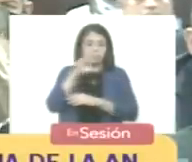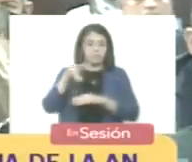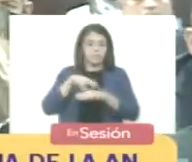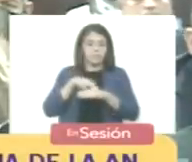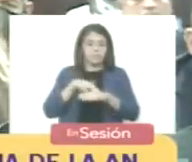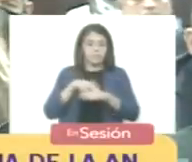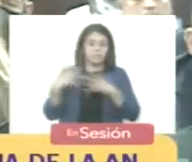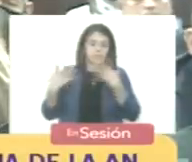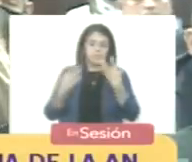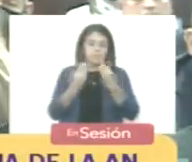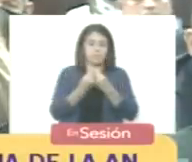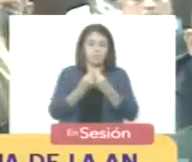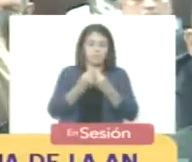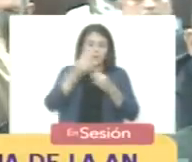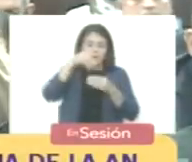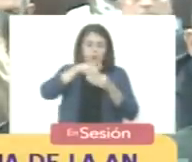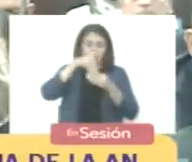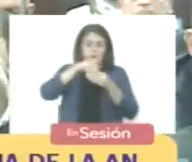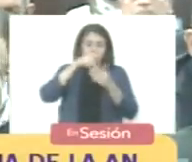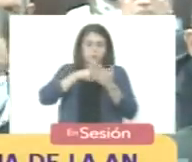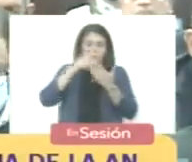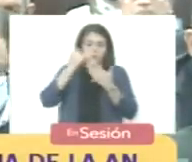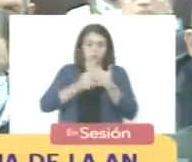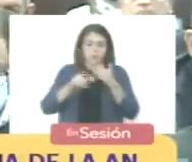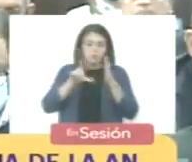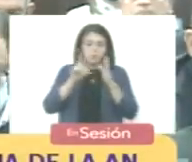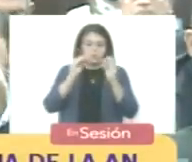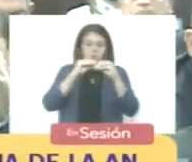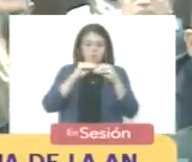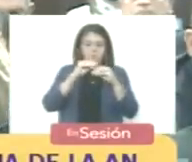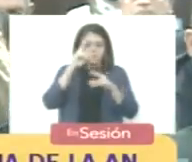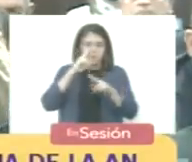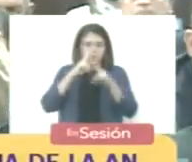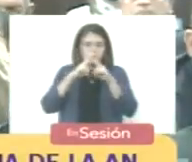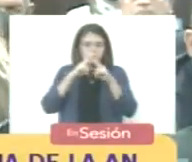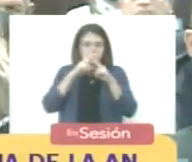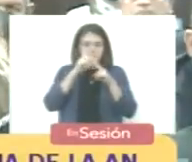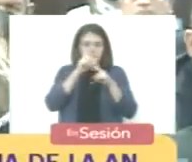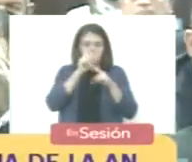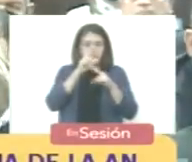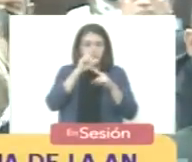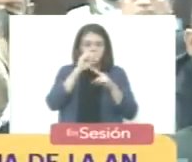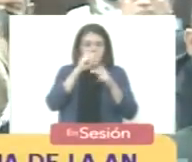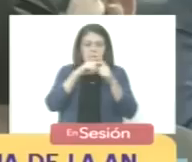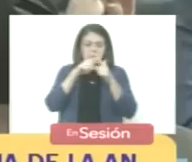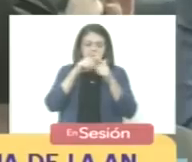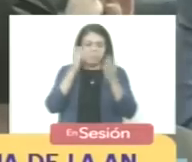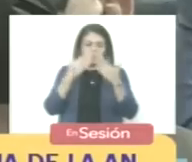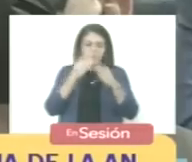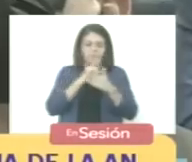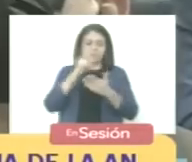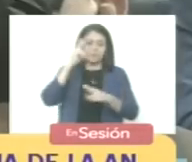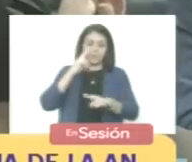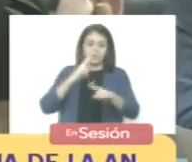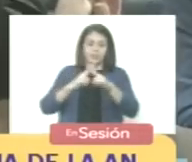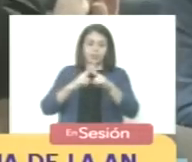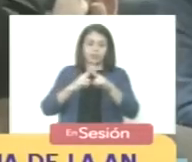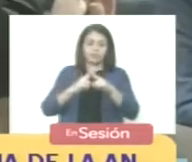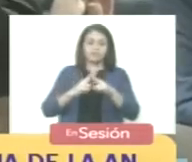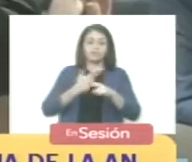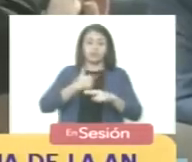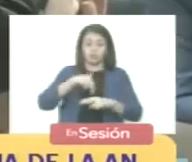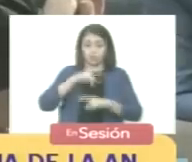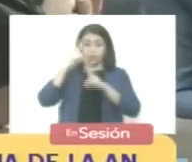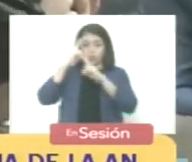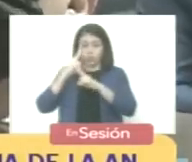vamos a acompañar con nuestro voto el proyecto de acuerdo en honor a Darío Vivas, bajo la premisa de que honrar honra, nosotros